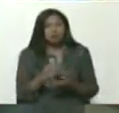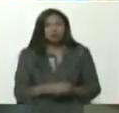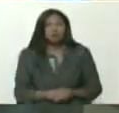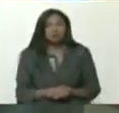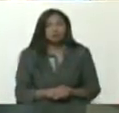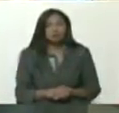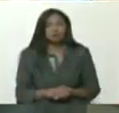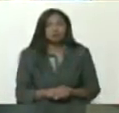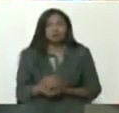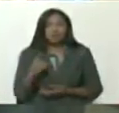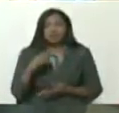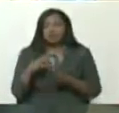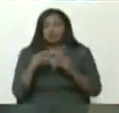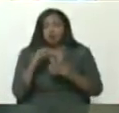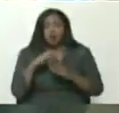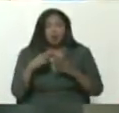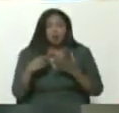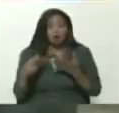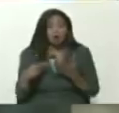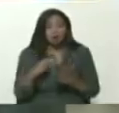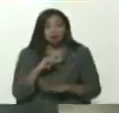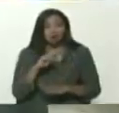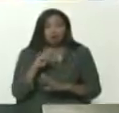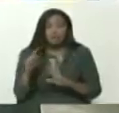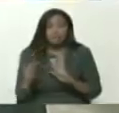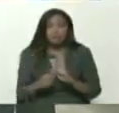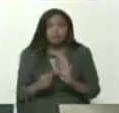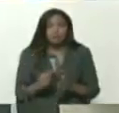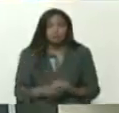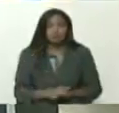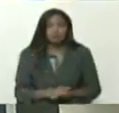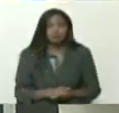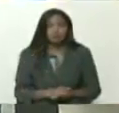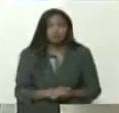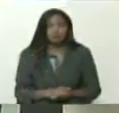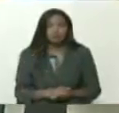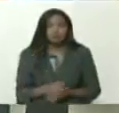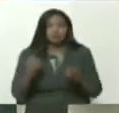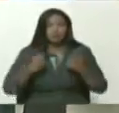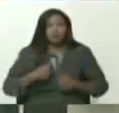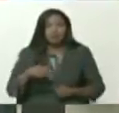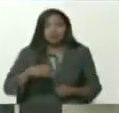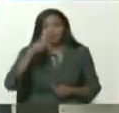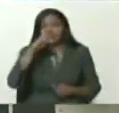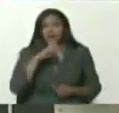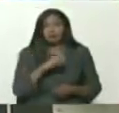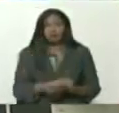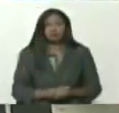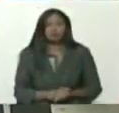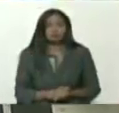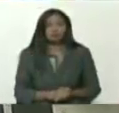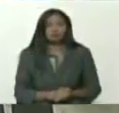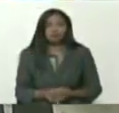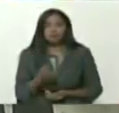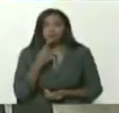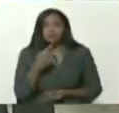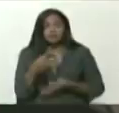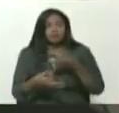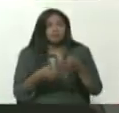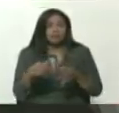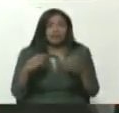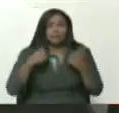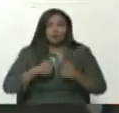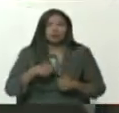sus materiales útiles. Aquí está el morral de este año, ¿no, Aristóbulo? ¿Qué me dices del morral de este